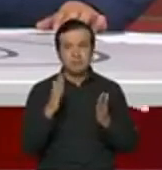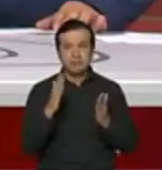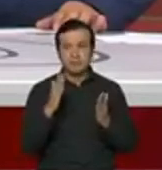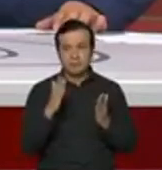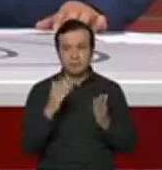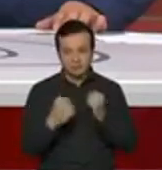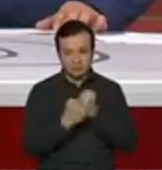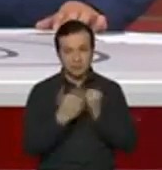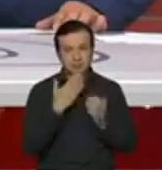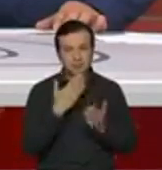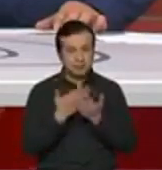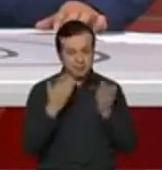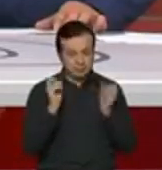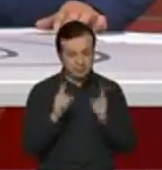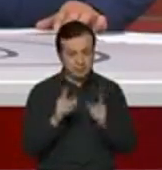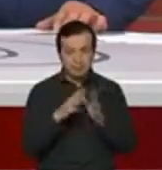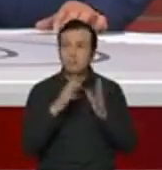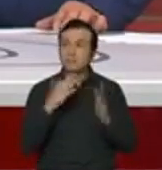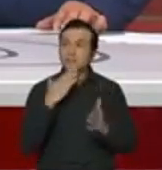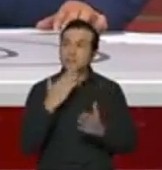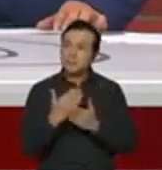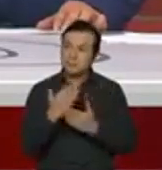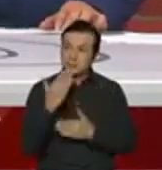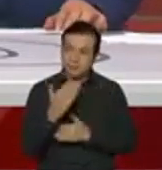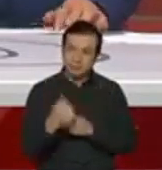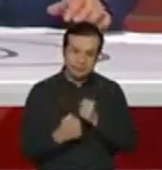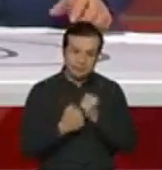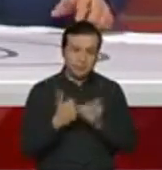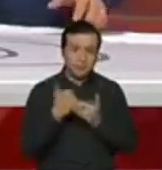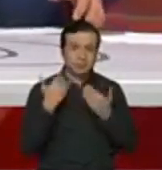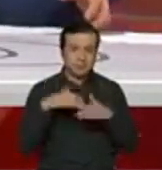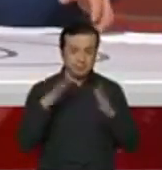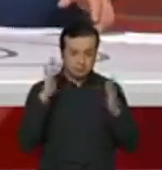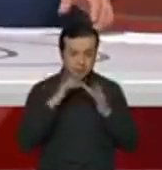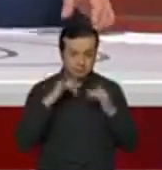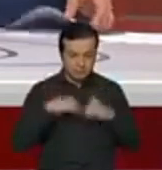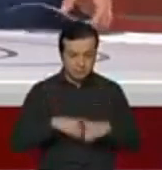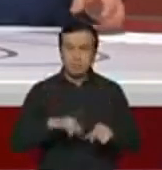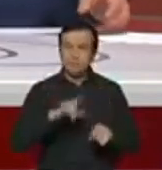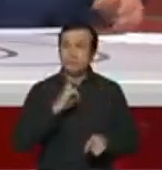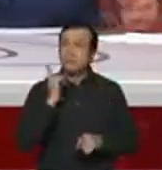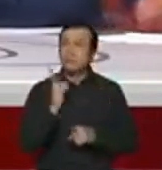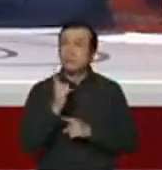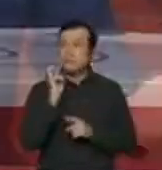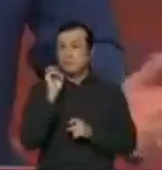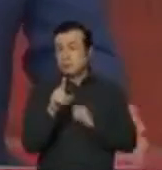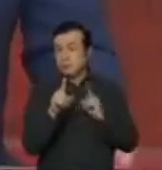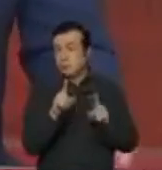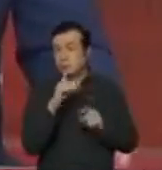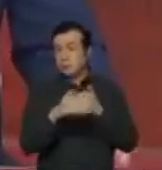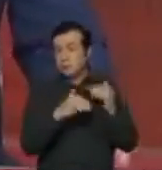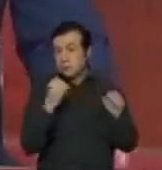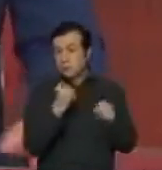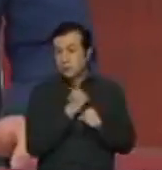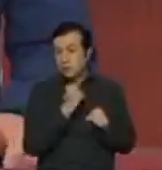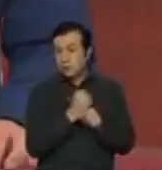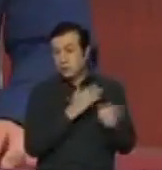por su apoyo. Dígame. Muchas gracias, economista, por la información. Estaremos en contacto próximamente para conocer también cómo marcha el